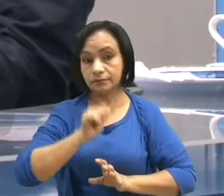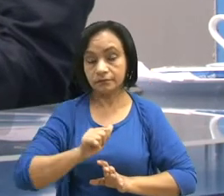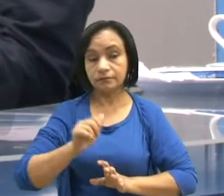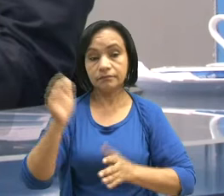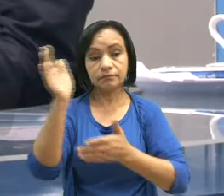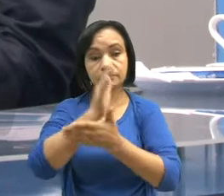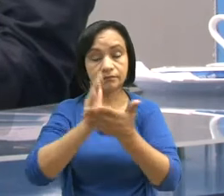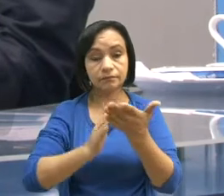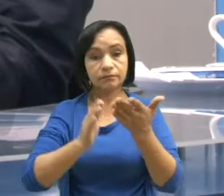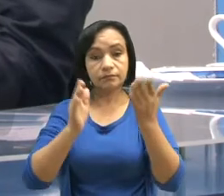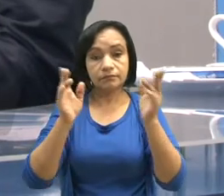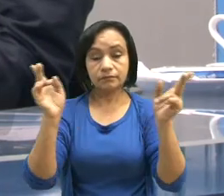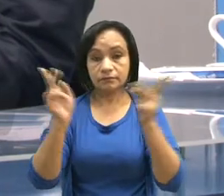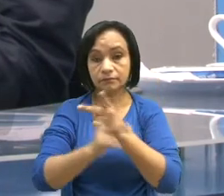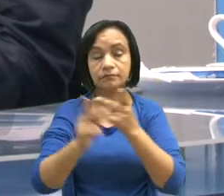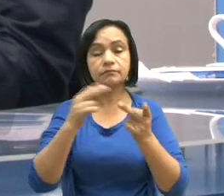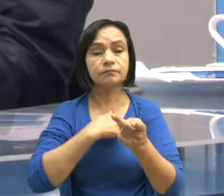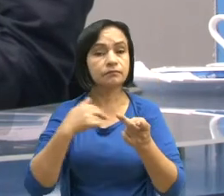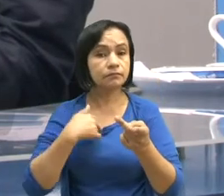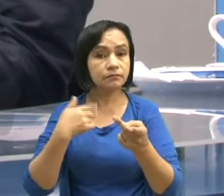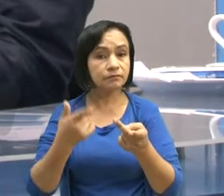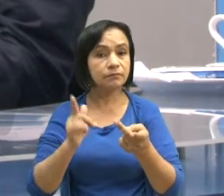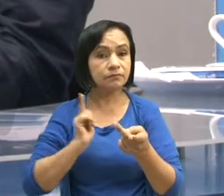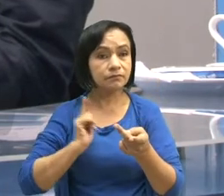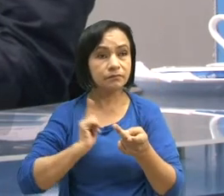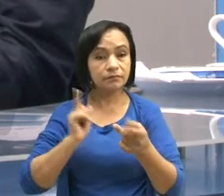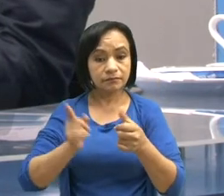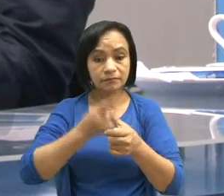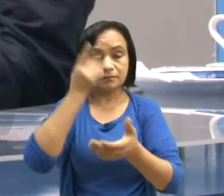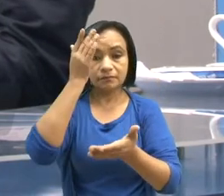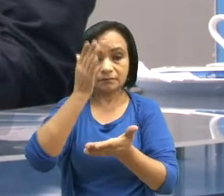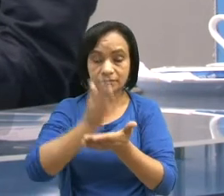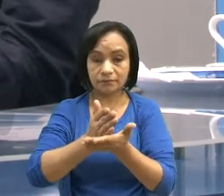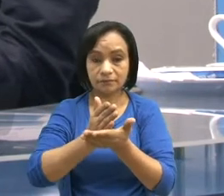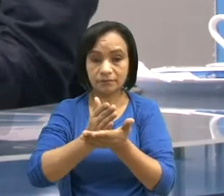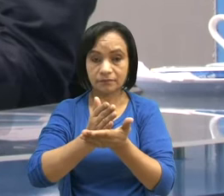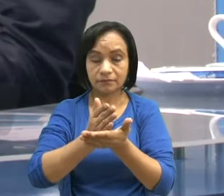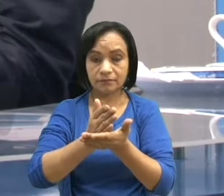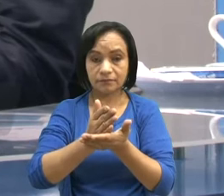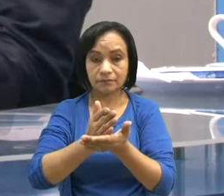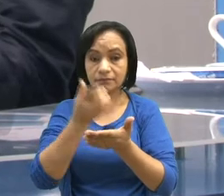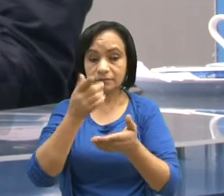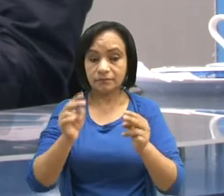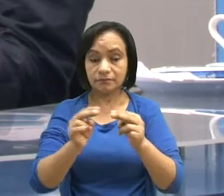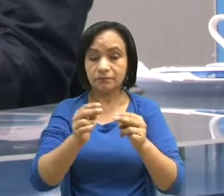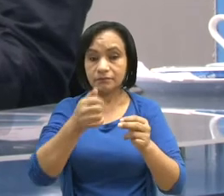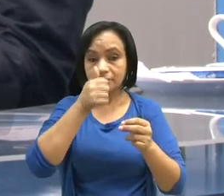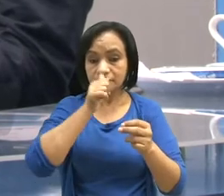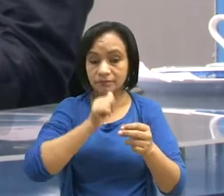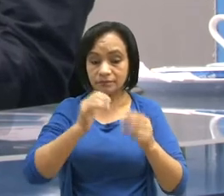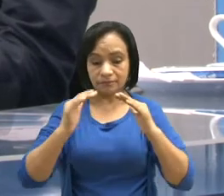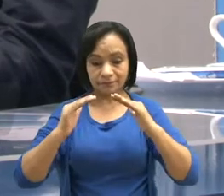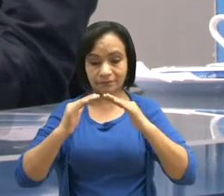de los casos, pues de los peores, ¿no?, es llevar realmente por primera vez un sistema, una conexión de agua potable a sus